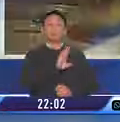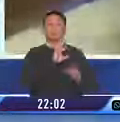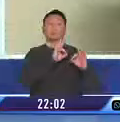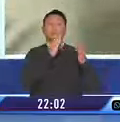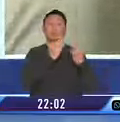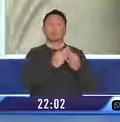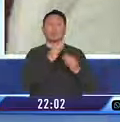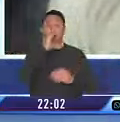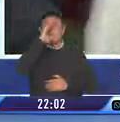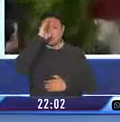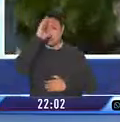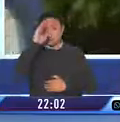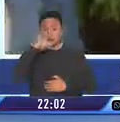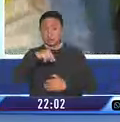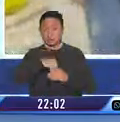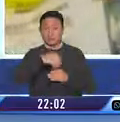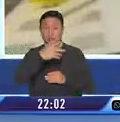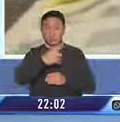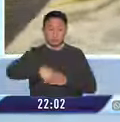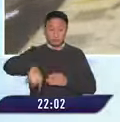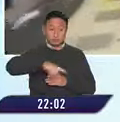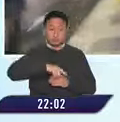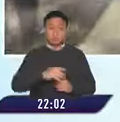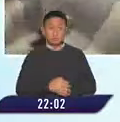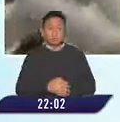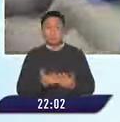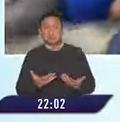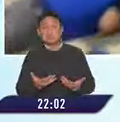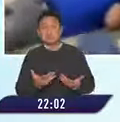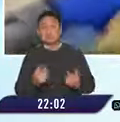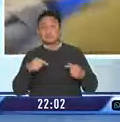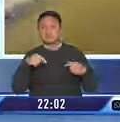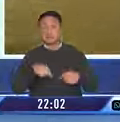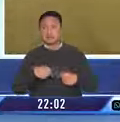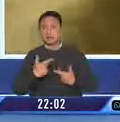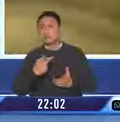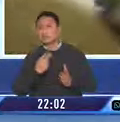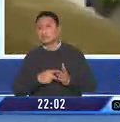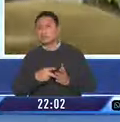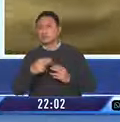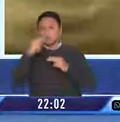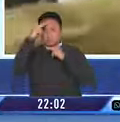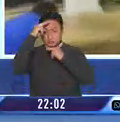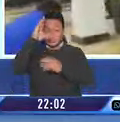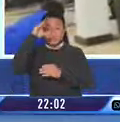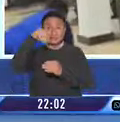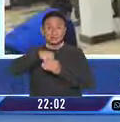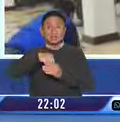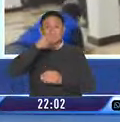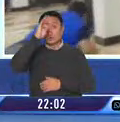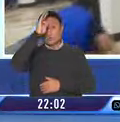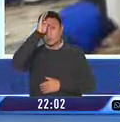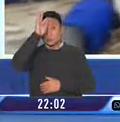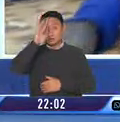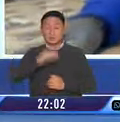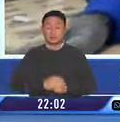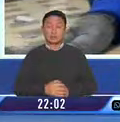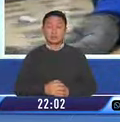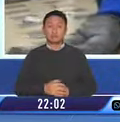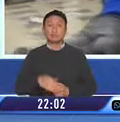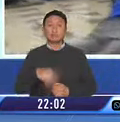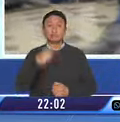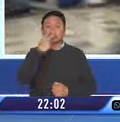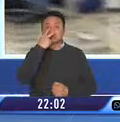Familiares y policías se encuentran en el exterior para haber recibido noticias. Sabemos que al interior de la clínica que ustedes